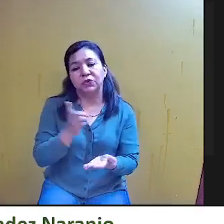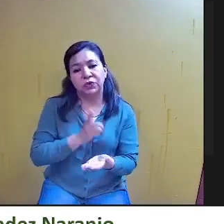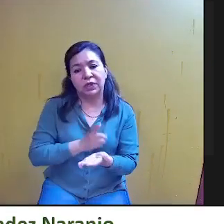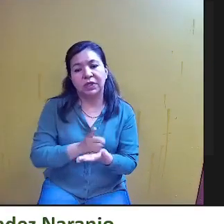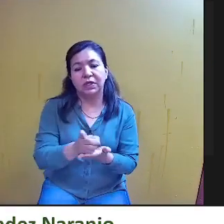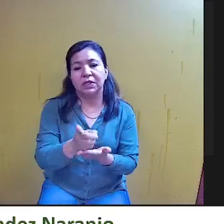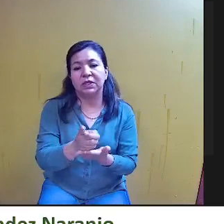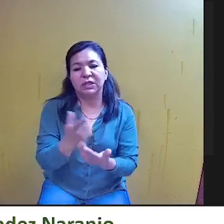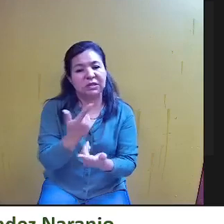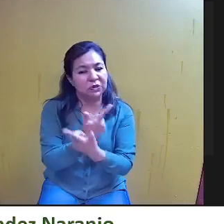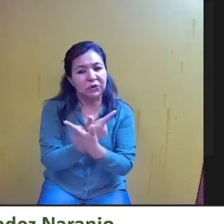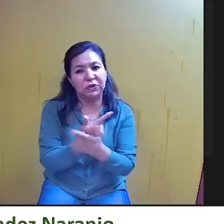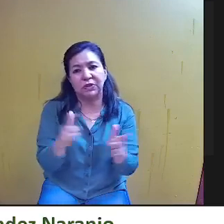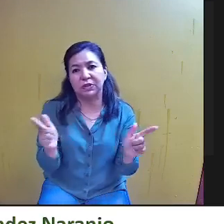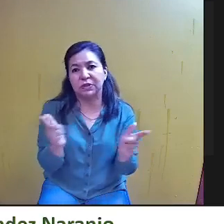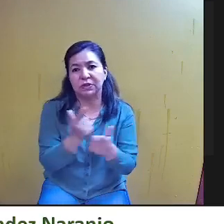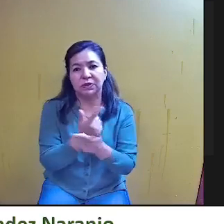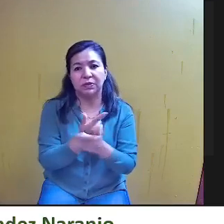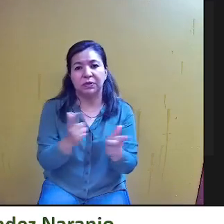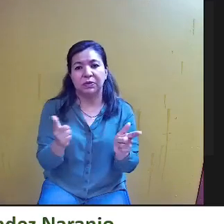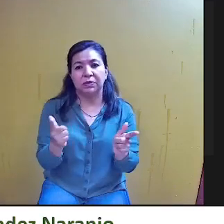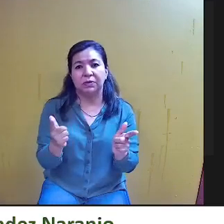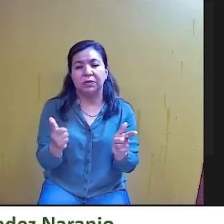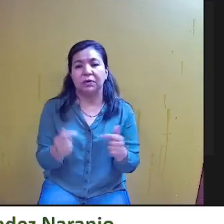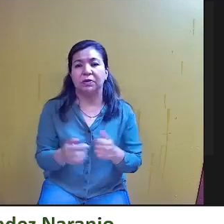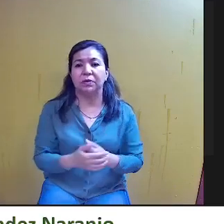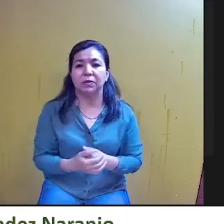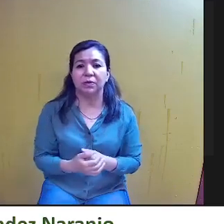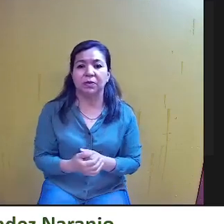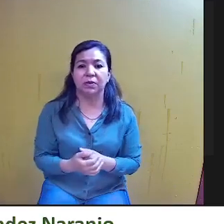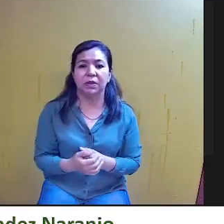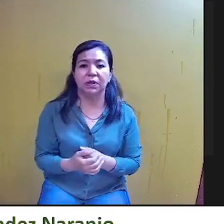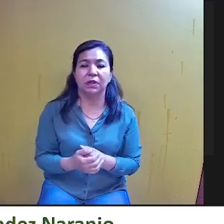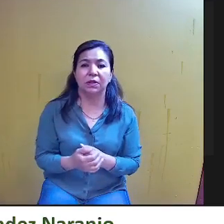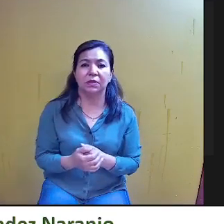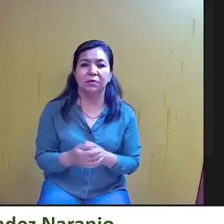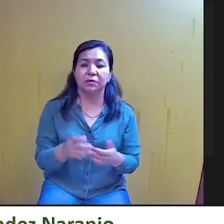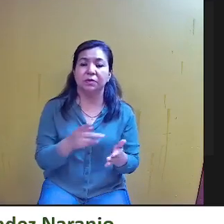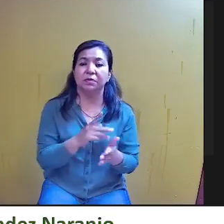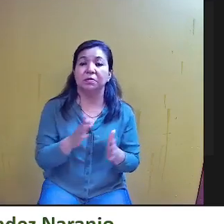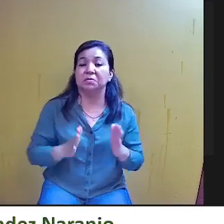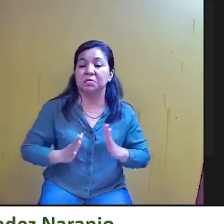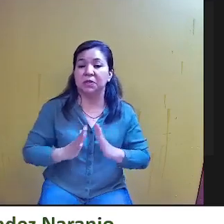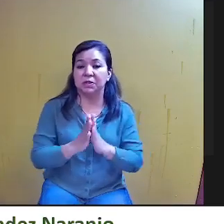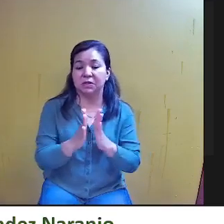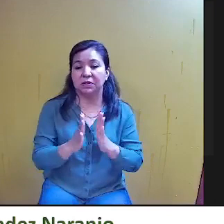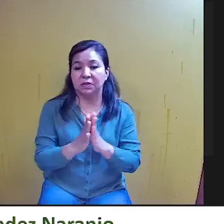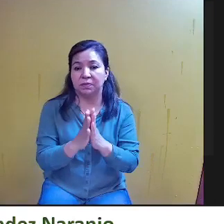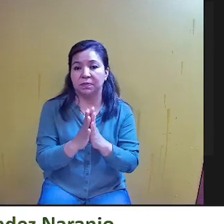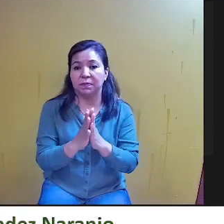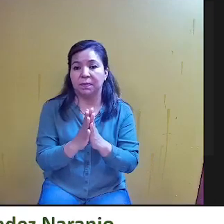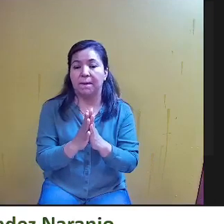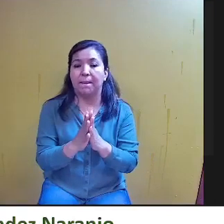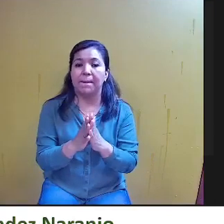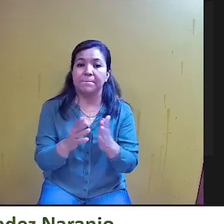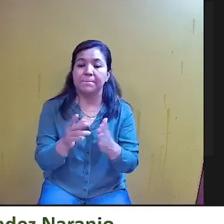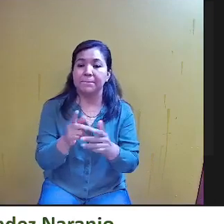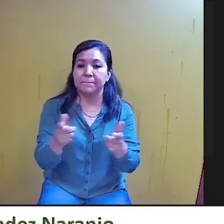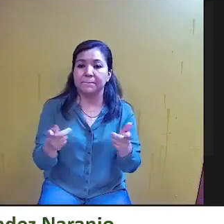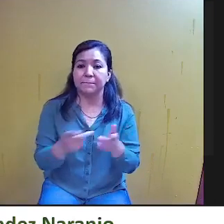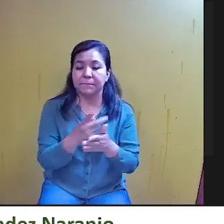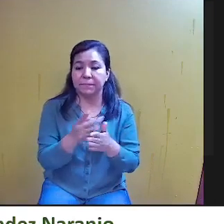asociación, al carácter de dicha resolución de la debida exhaustividad, motivación y fundamentación.